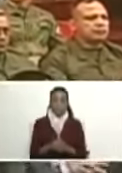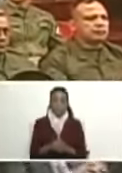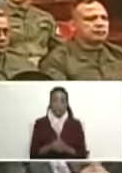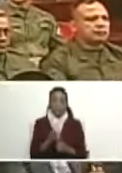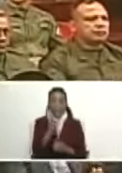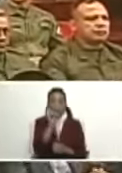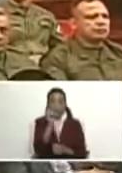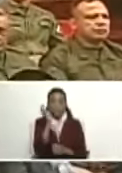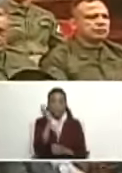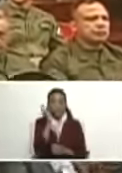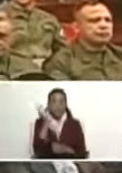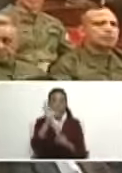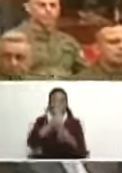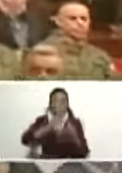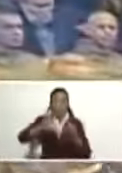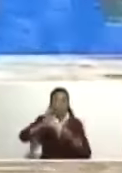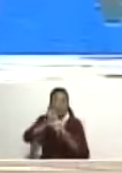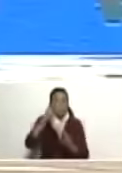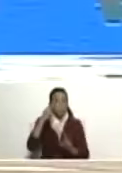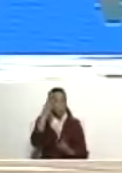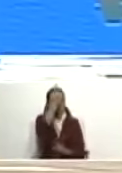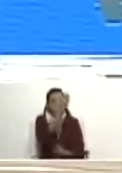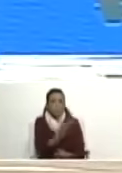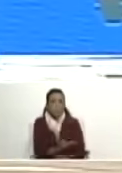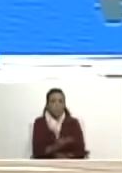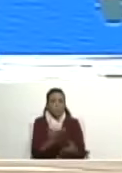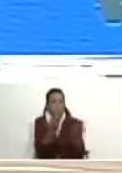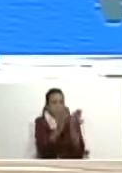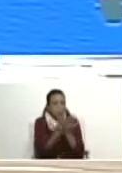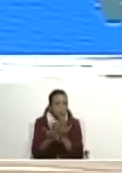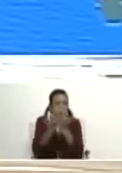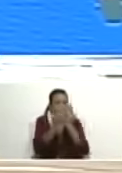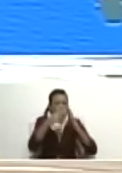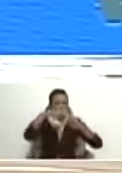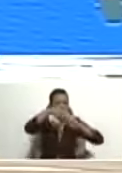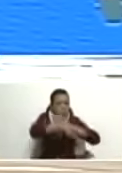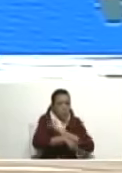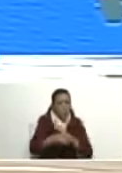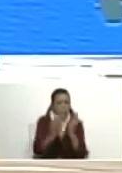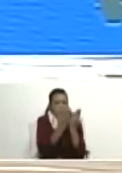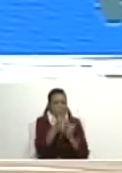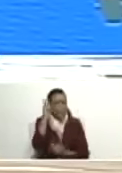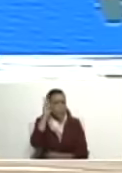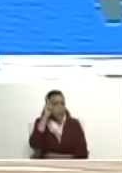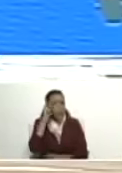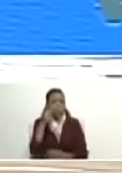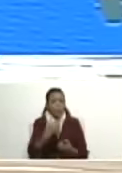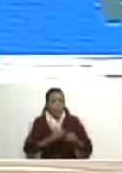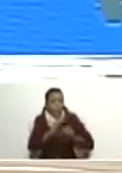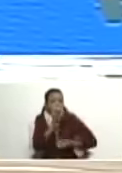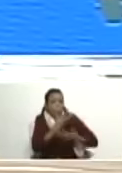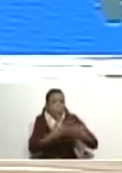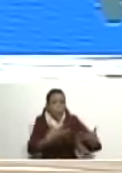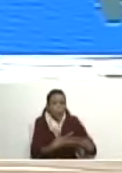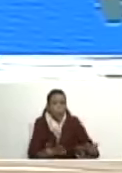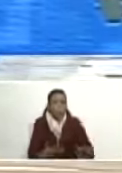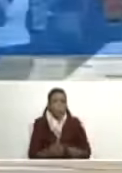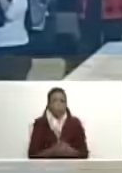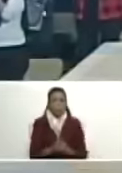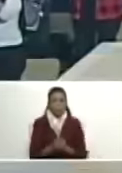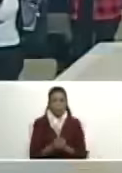Hombres y mujeres de la cultura nacional, cultores, cultoras, poetas, escritores,